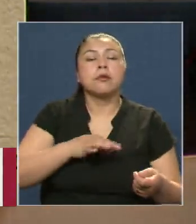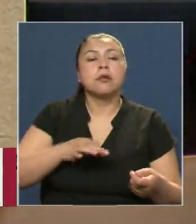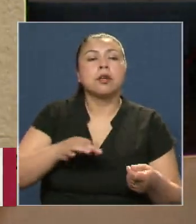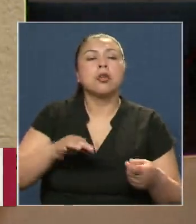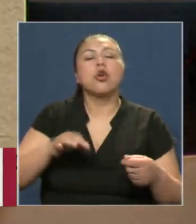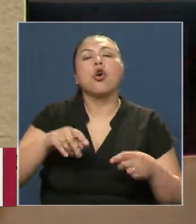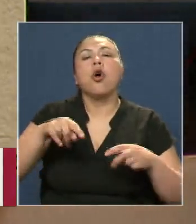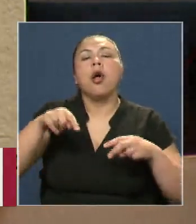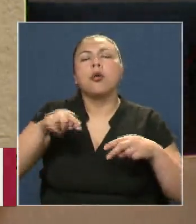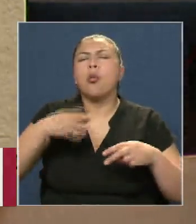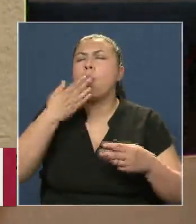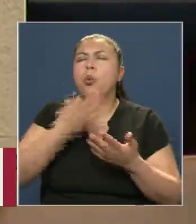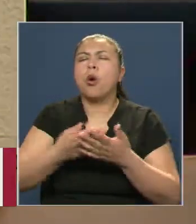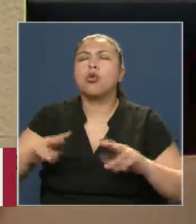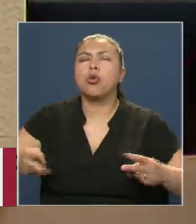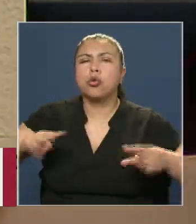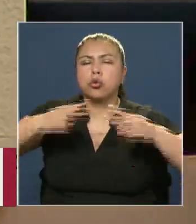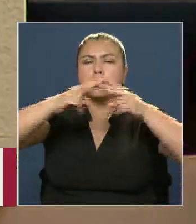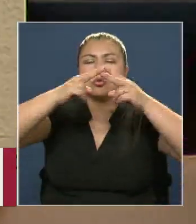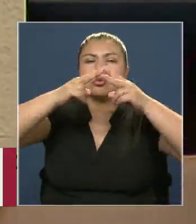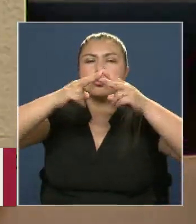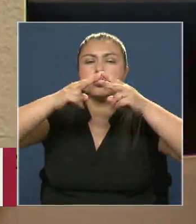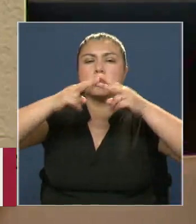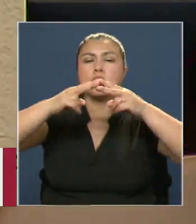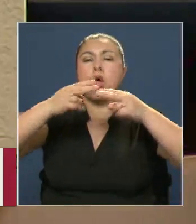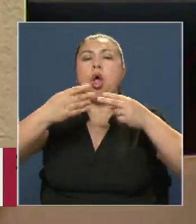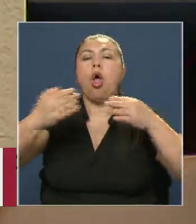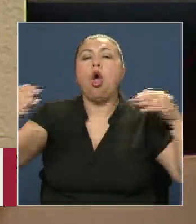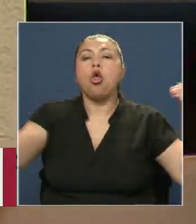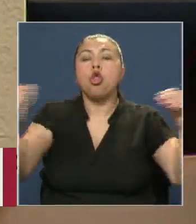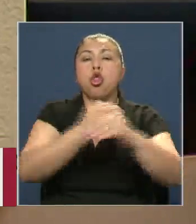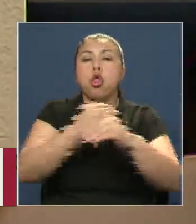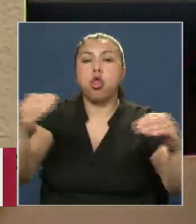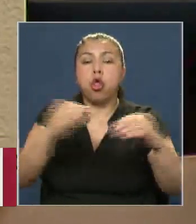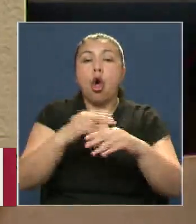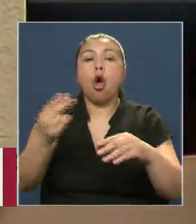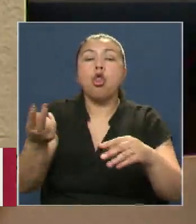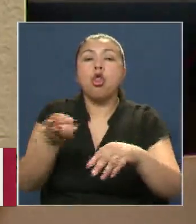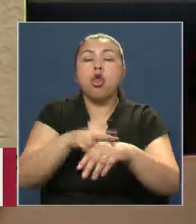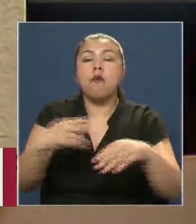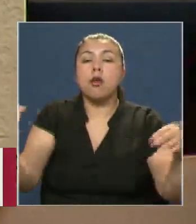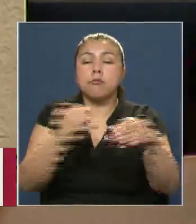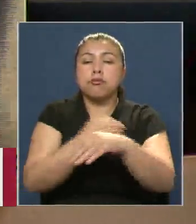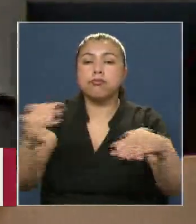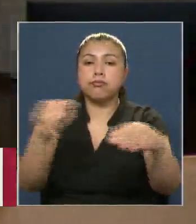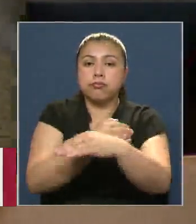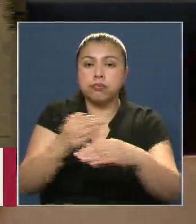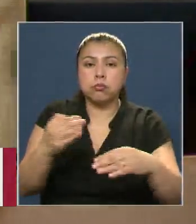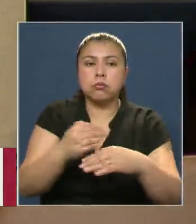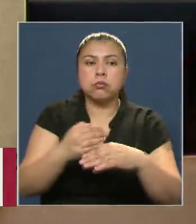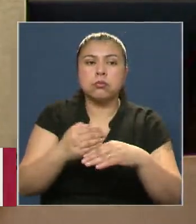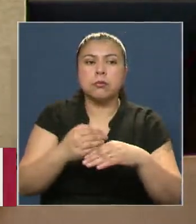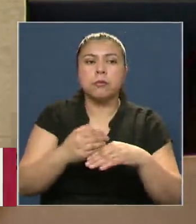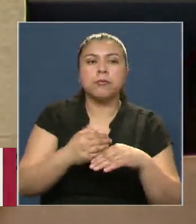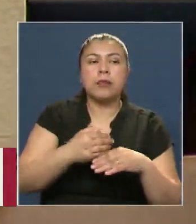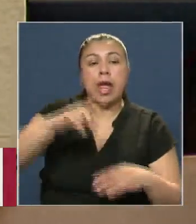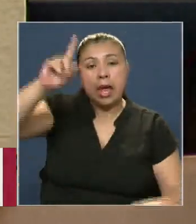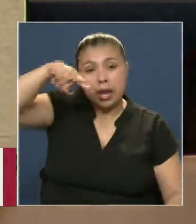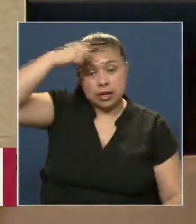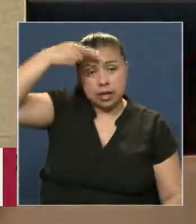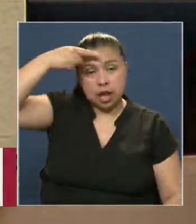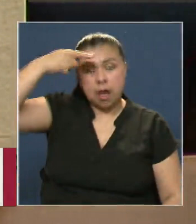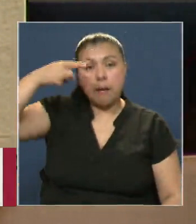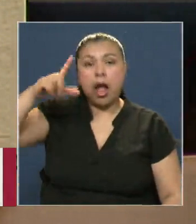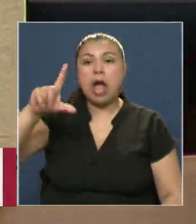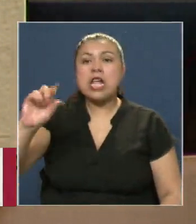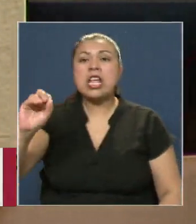construcción de esta nueva carretera de doble vía entre Calama y Alto El Loa.